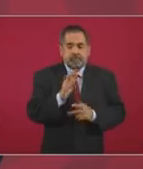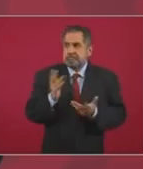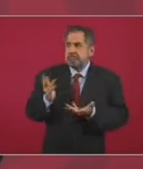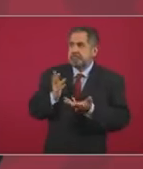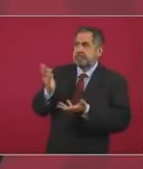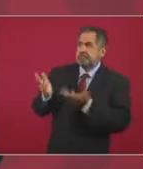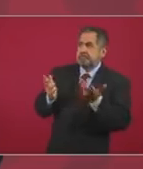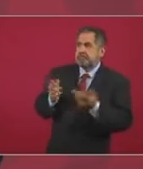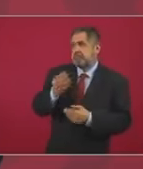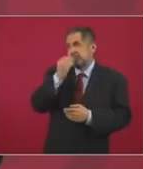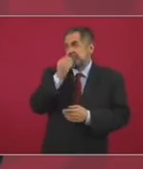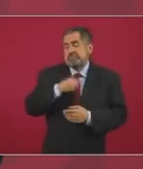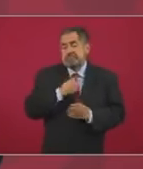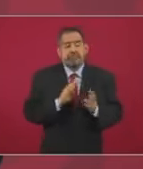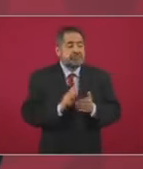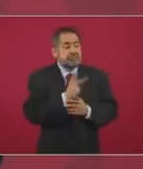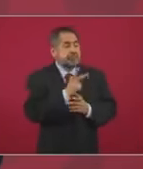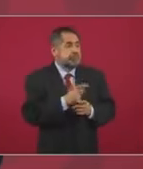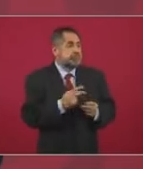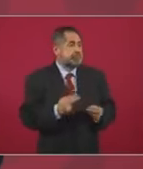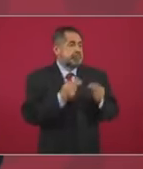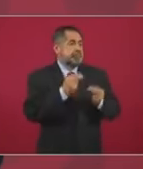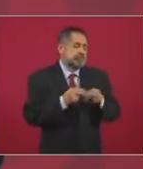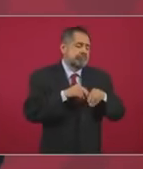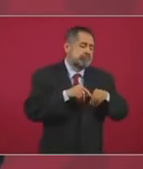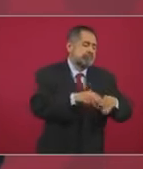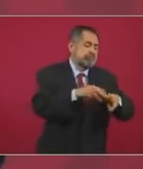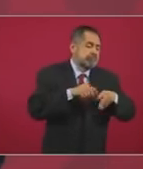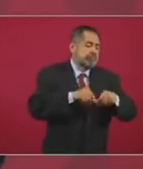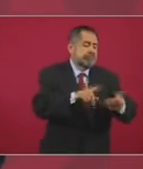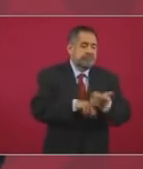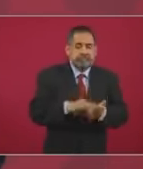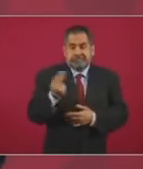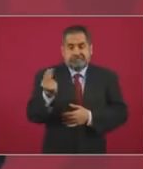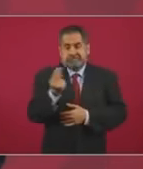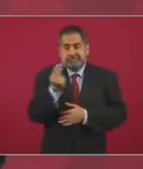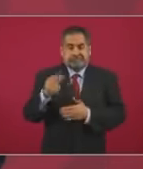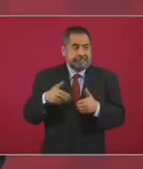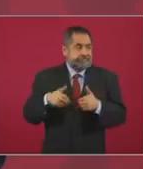no hay alternativas, lo hacen en muchos casos por necesidad.